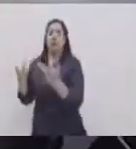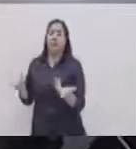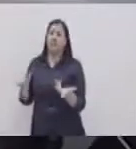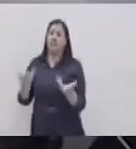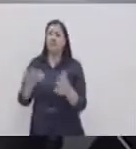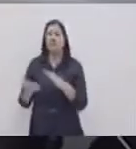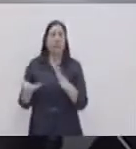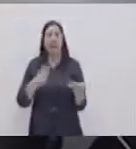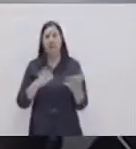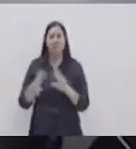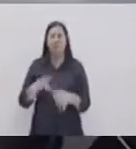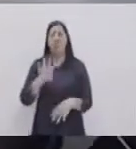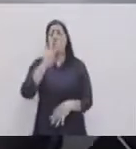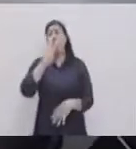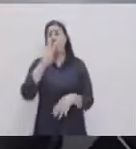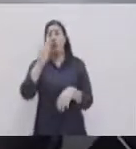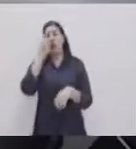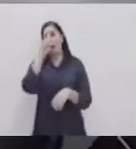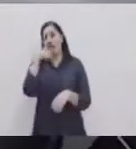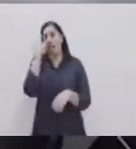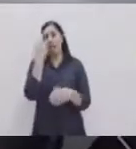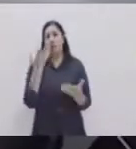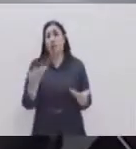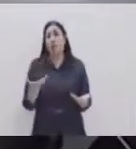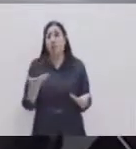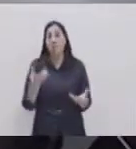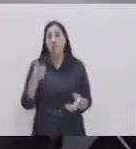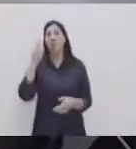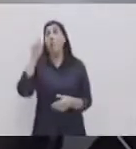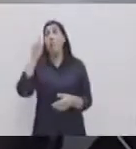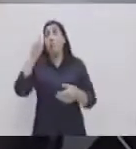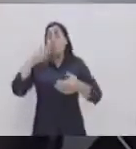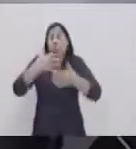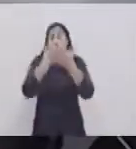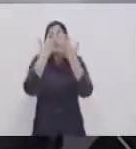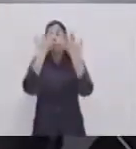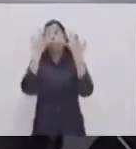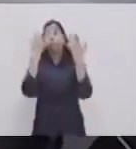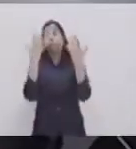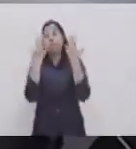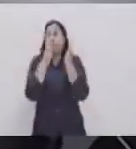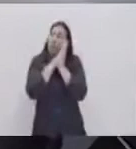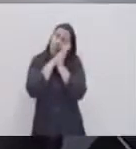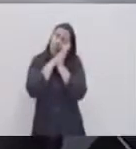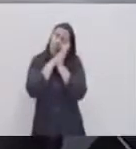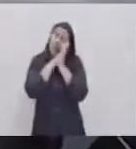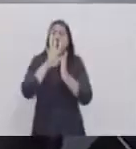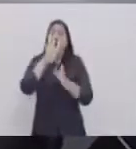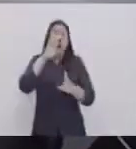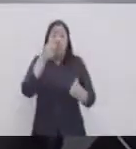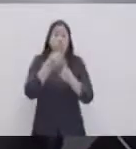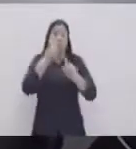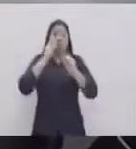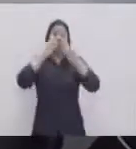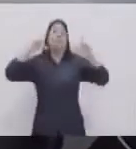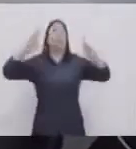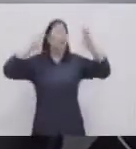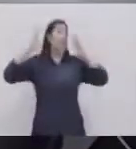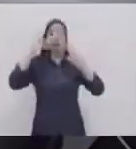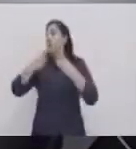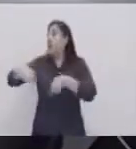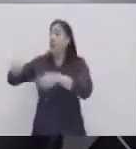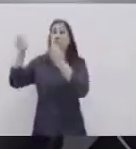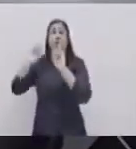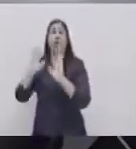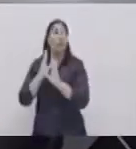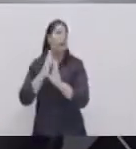como 4 horas y se ha dormido a la 1 de la mañana y se levanta a las 4. Ya sea que lo levantan para ir a tomar el bus